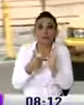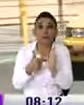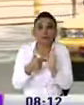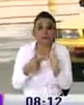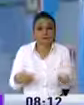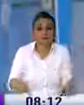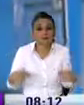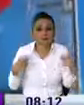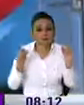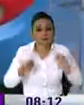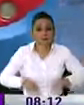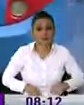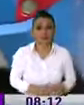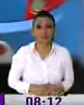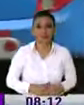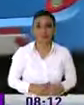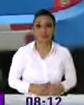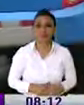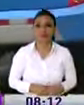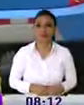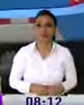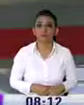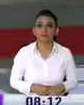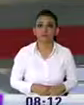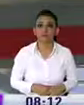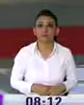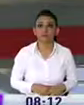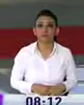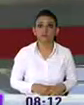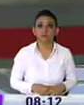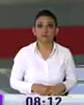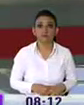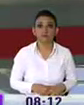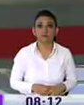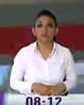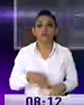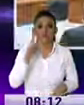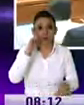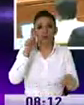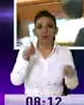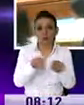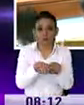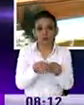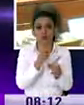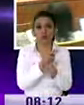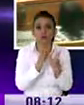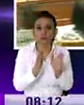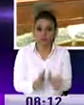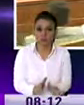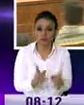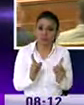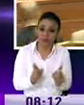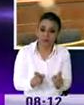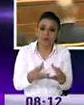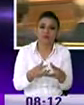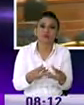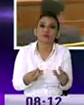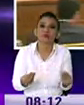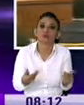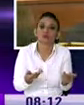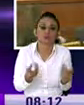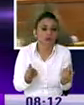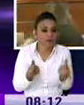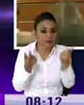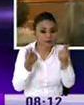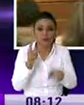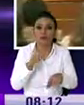rodaje, informó Sofía Vintimilla. Yo concuerdo con lo que dicen los concejales, hay que encontrar una salida a esto porque no se